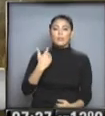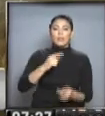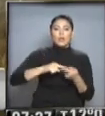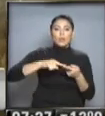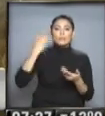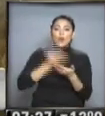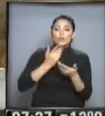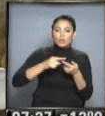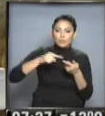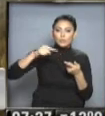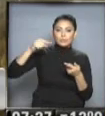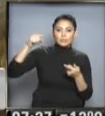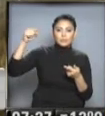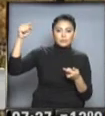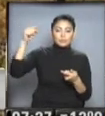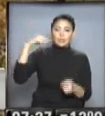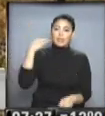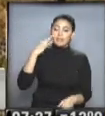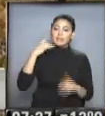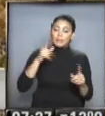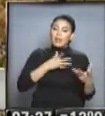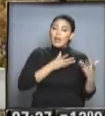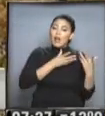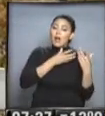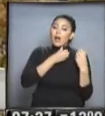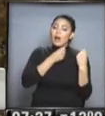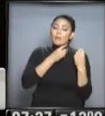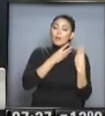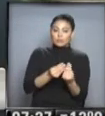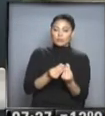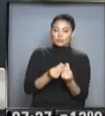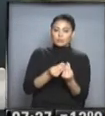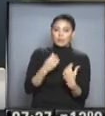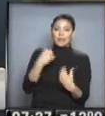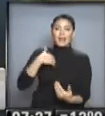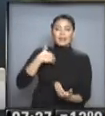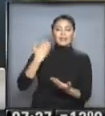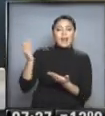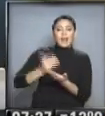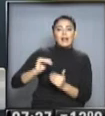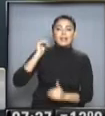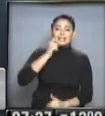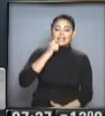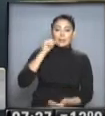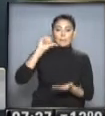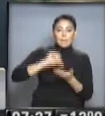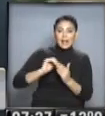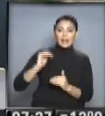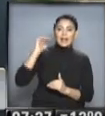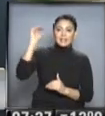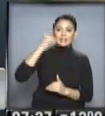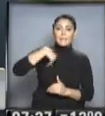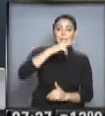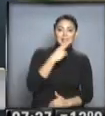la producción de hidrocarburos porque tenemos que acompañar con la producción el crecimiento del país. Es decir, cuando un país crece, consume